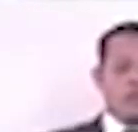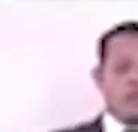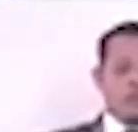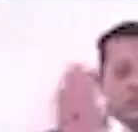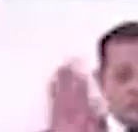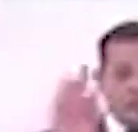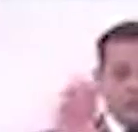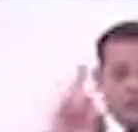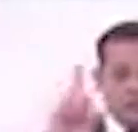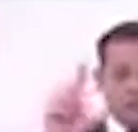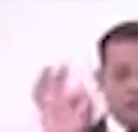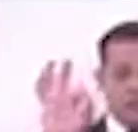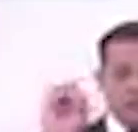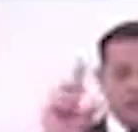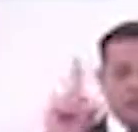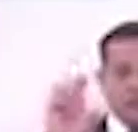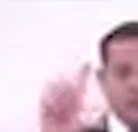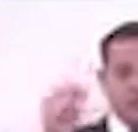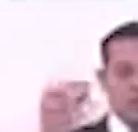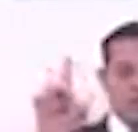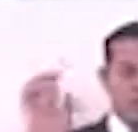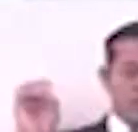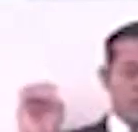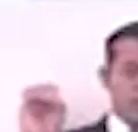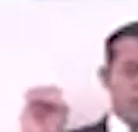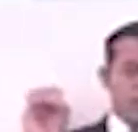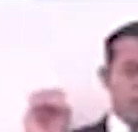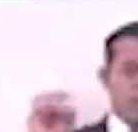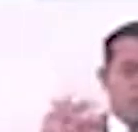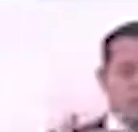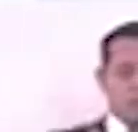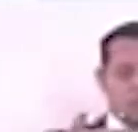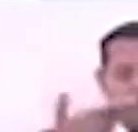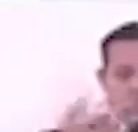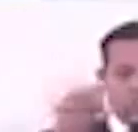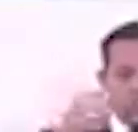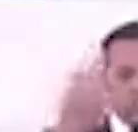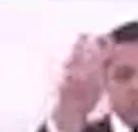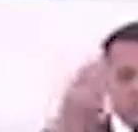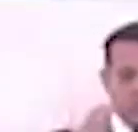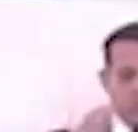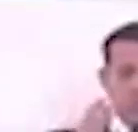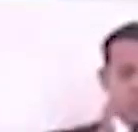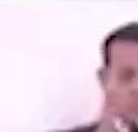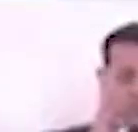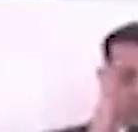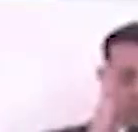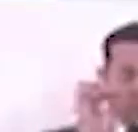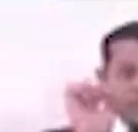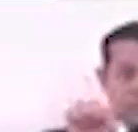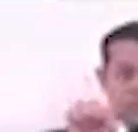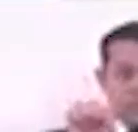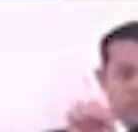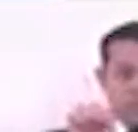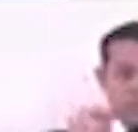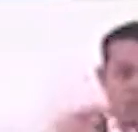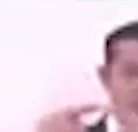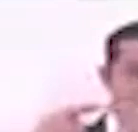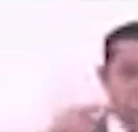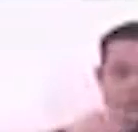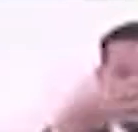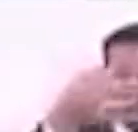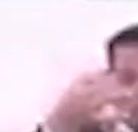del señor Rodolfo delgado que será entregado el día de hoy mucha atención porque esta es recepción